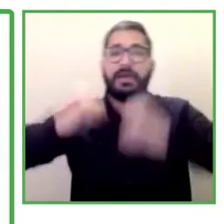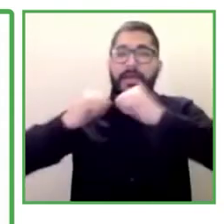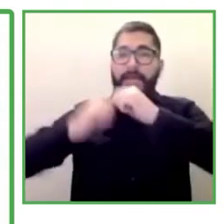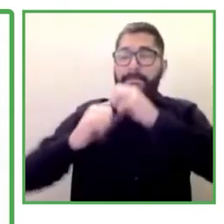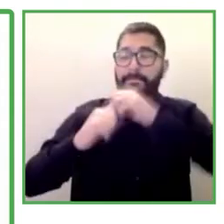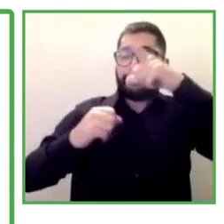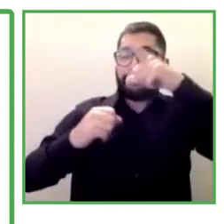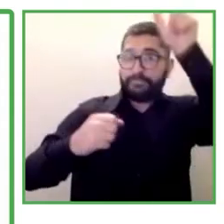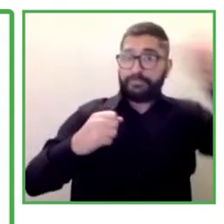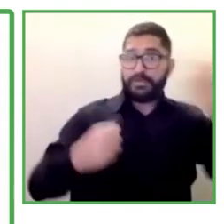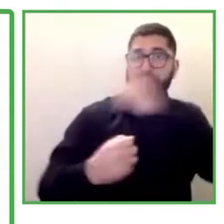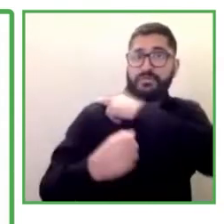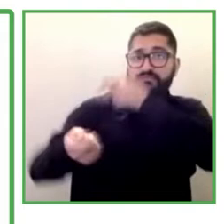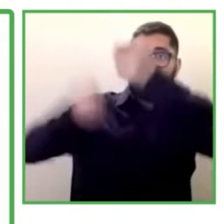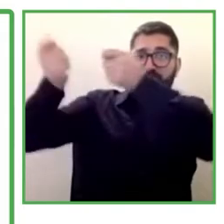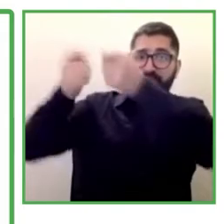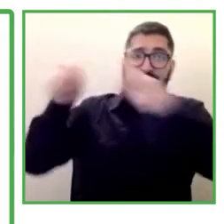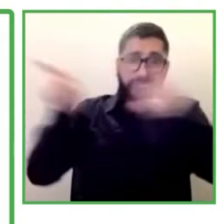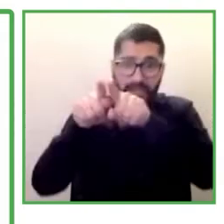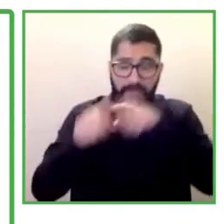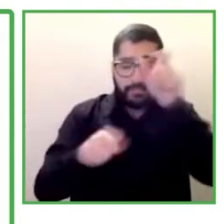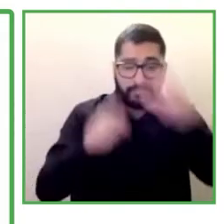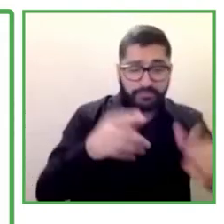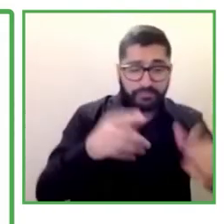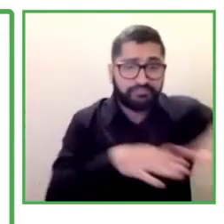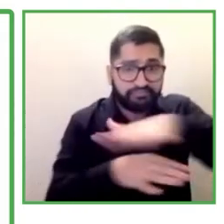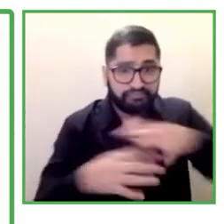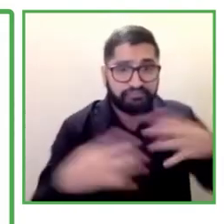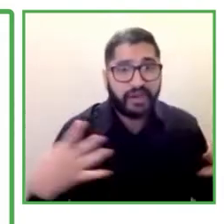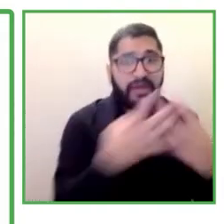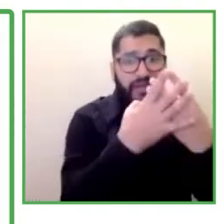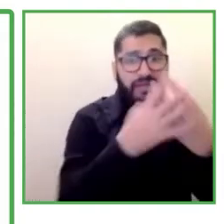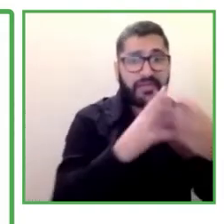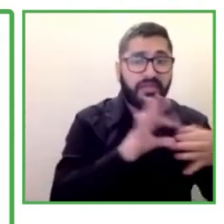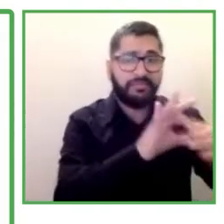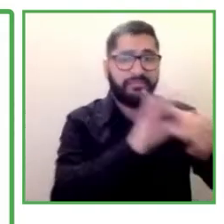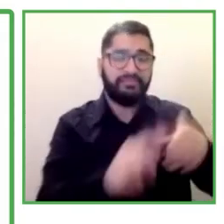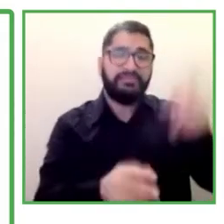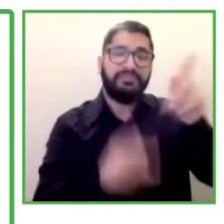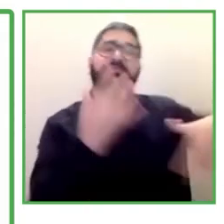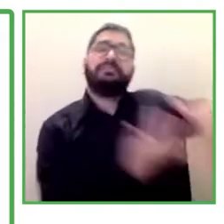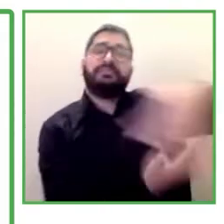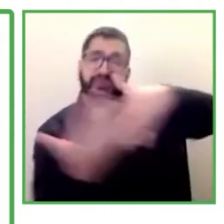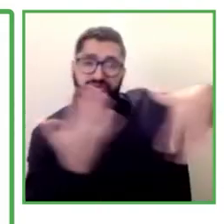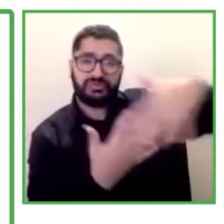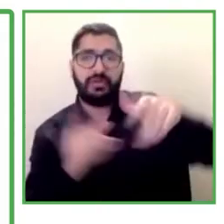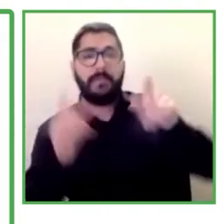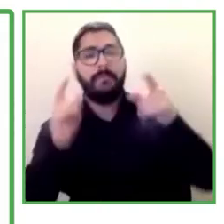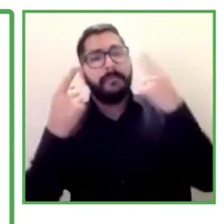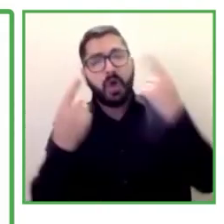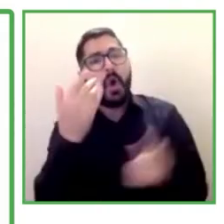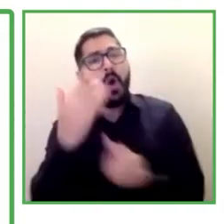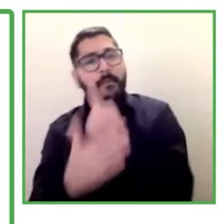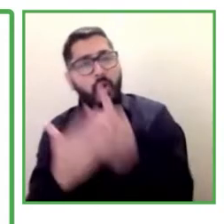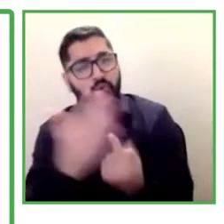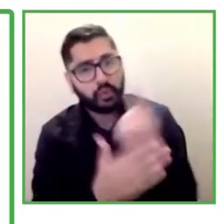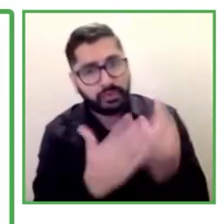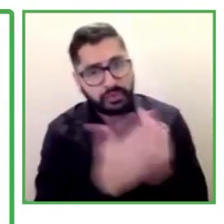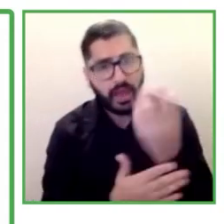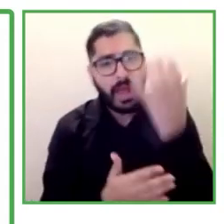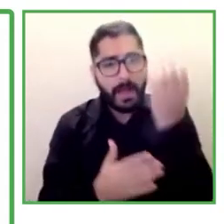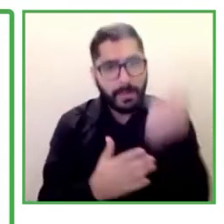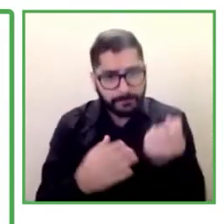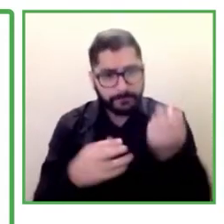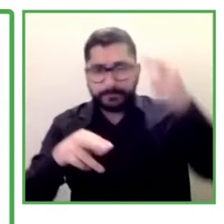este ecosistema visualicen la oportunidad de generar valor económico y social para nuestros